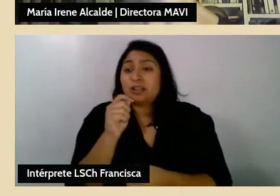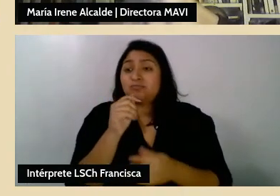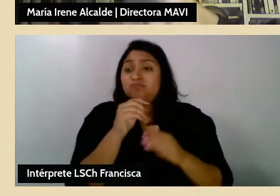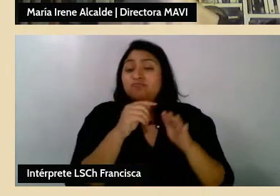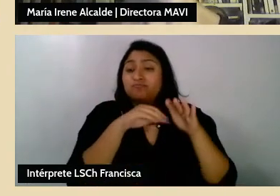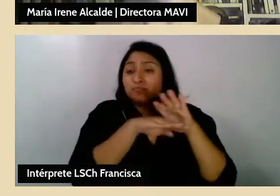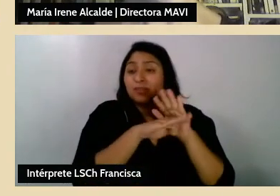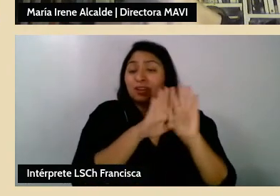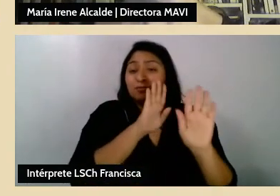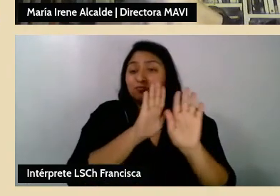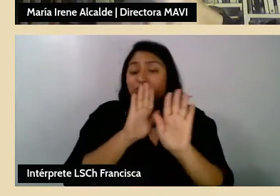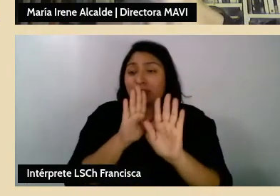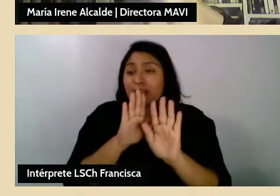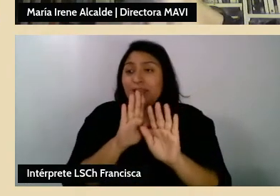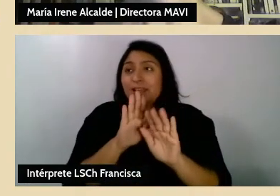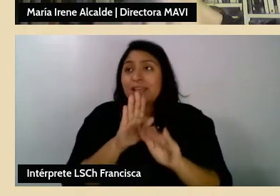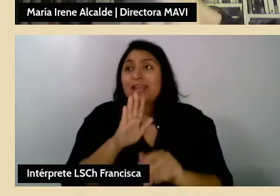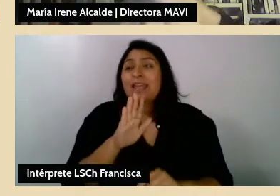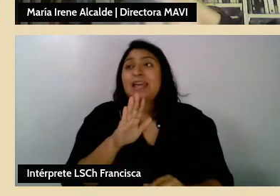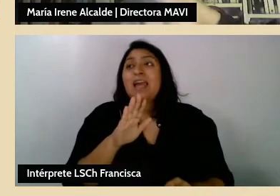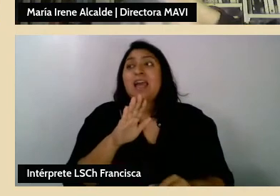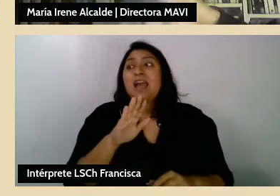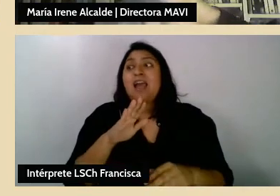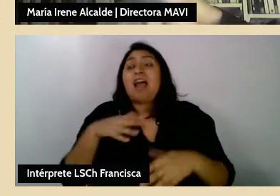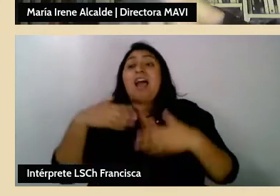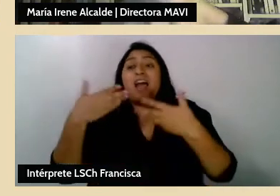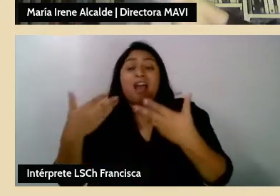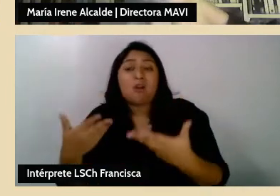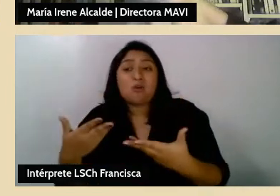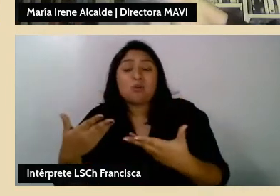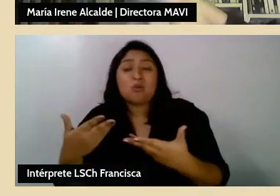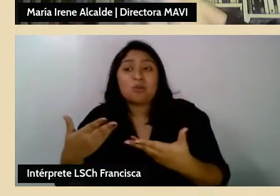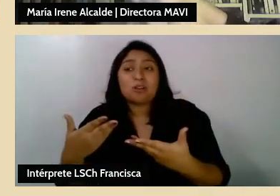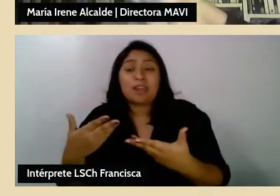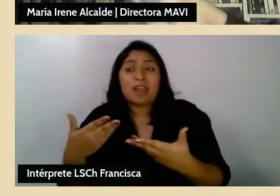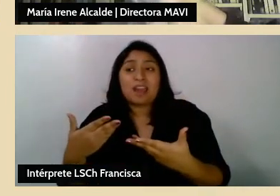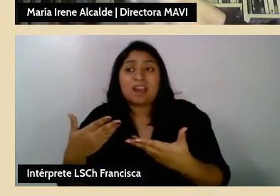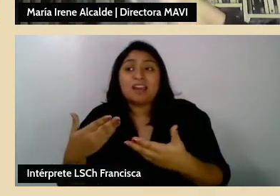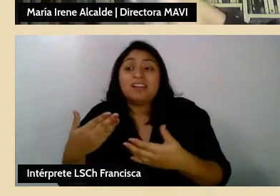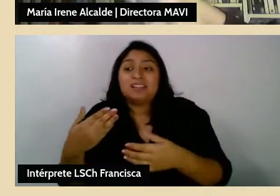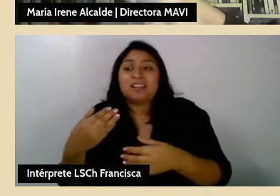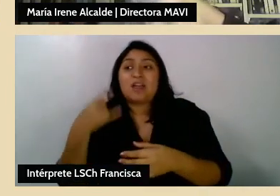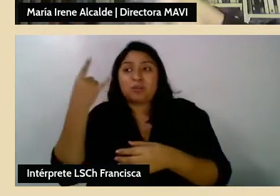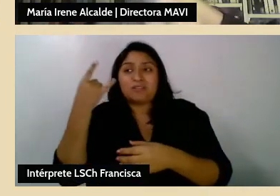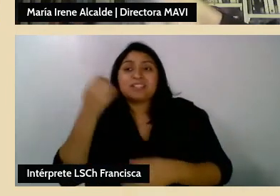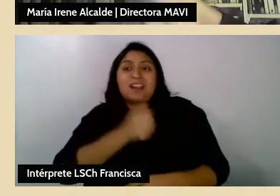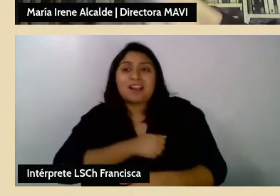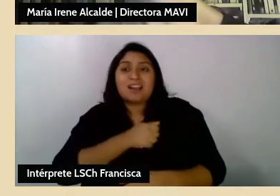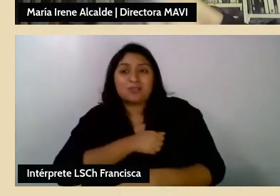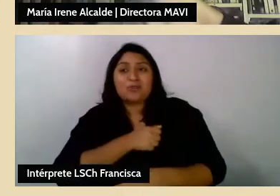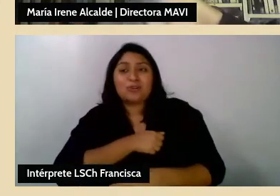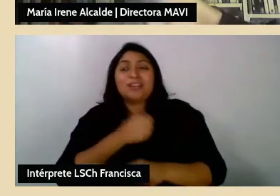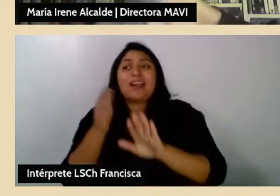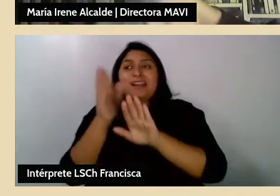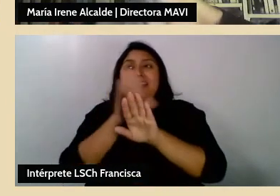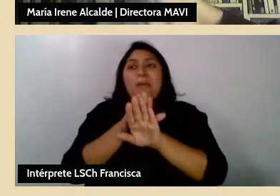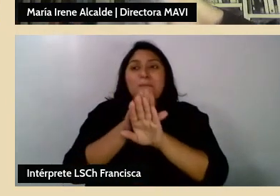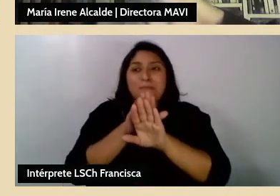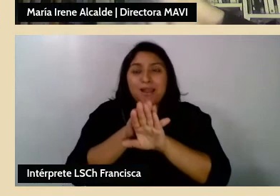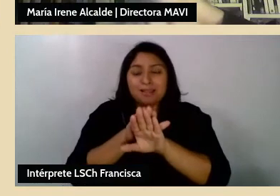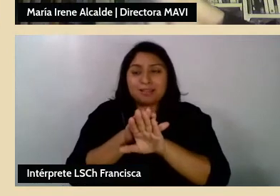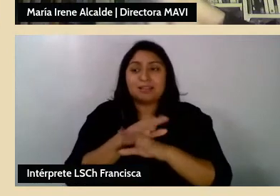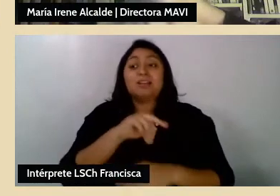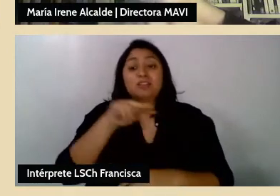una proyección bajo el alero de una casa como es la Universidad Católica. Entonces, nos sentimos